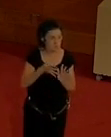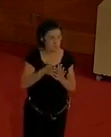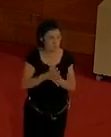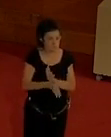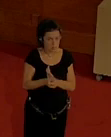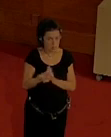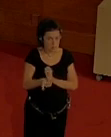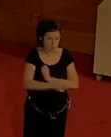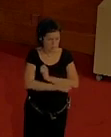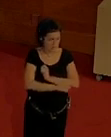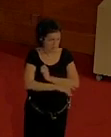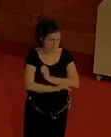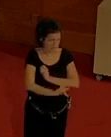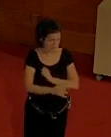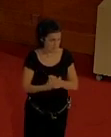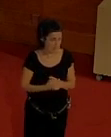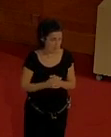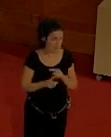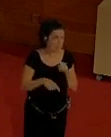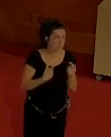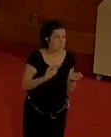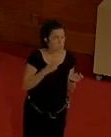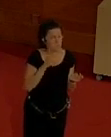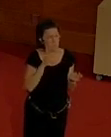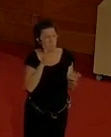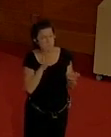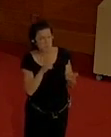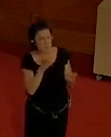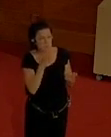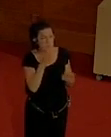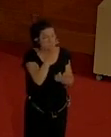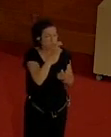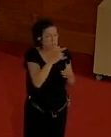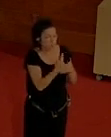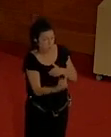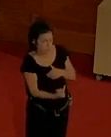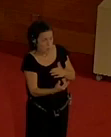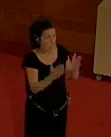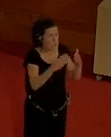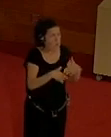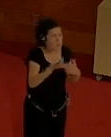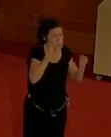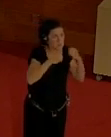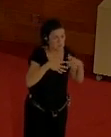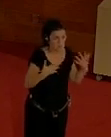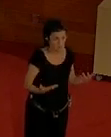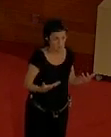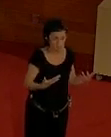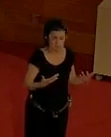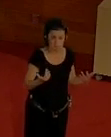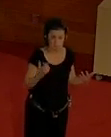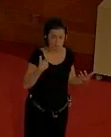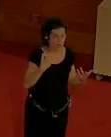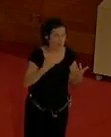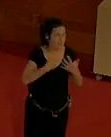estratégica luego ya vemos si las moscas Con ausencia de gravedad se comportan así o asado pero no mandamos cacharros allá